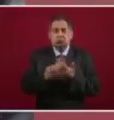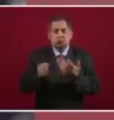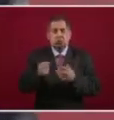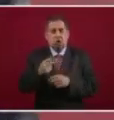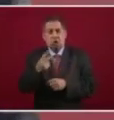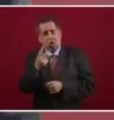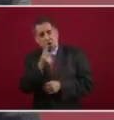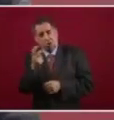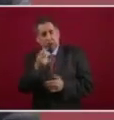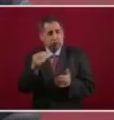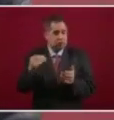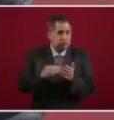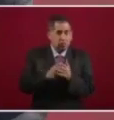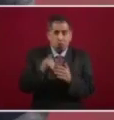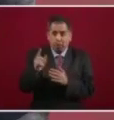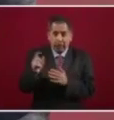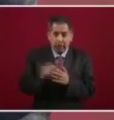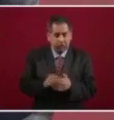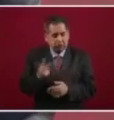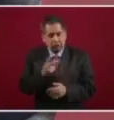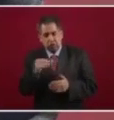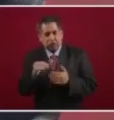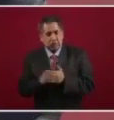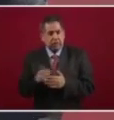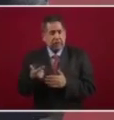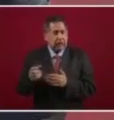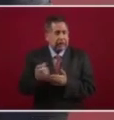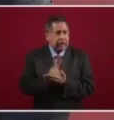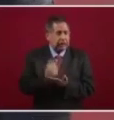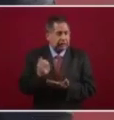hasta 200,000 pesos mensuales?